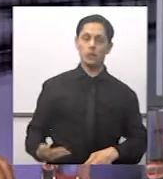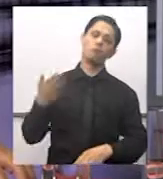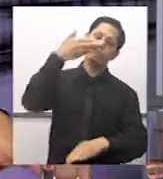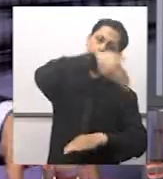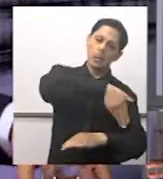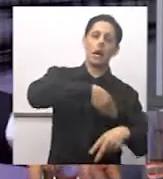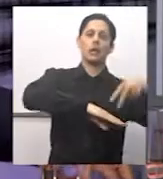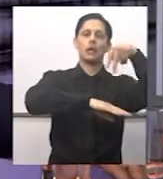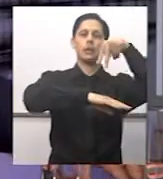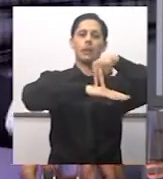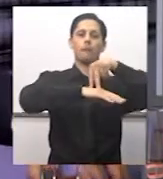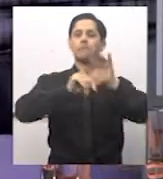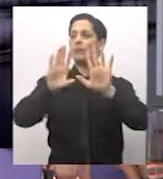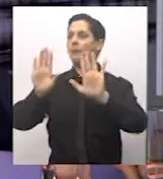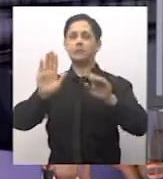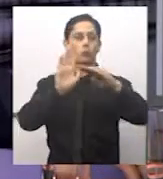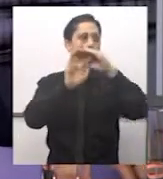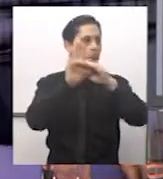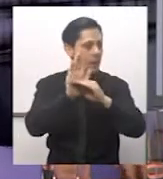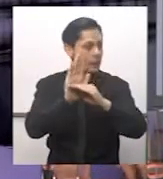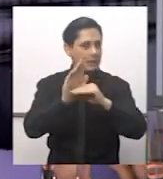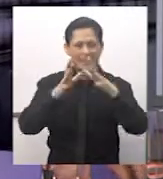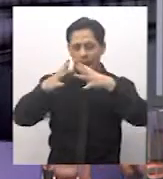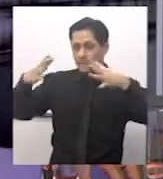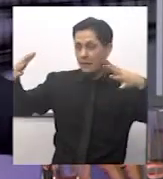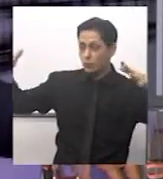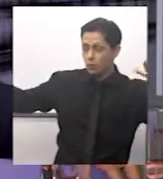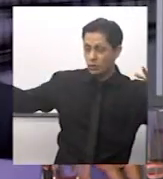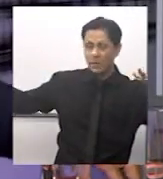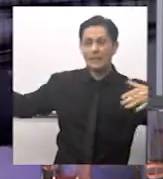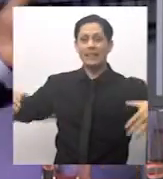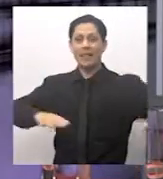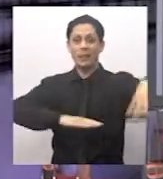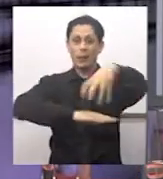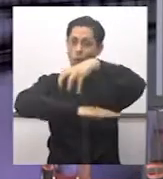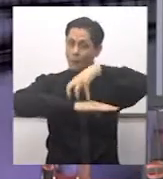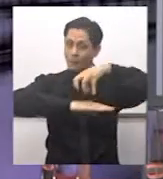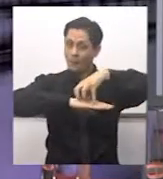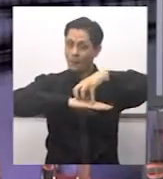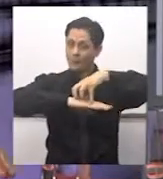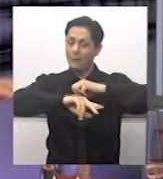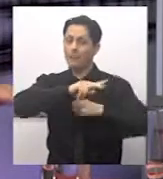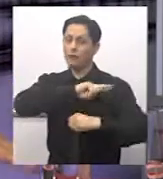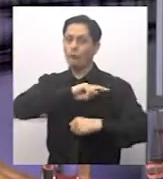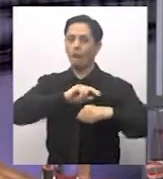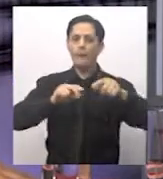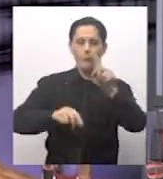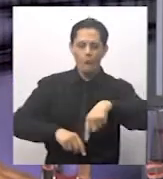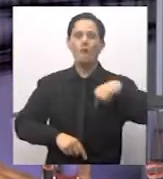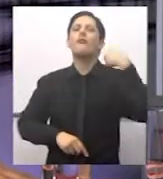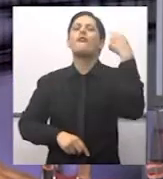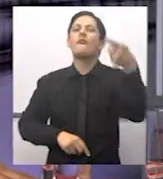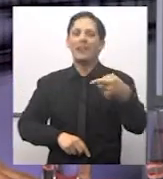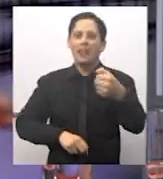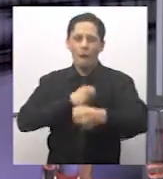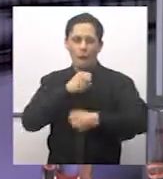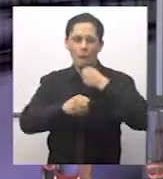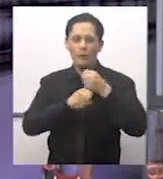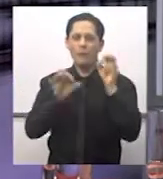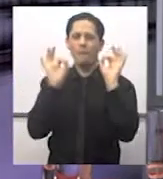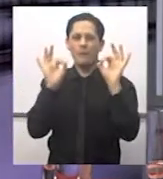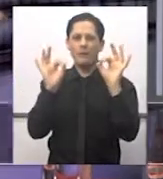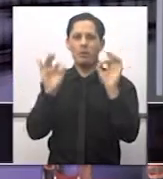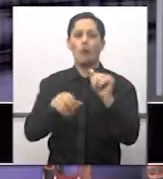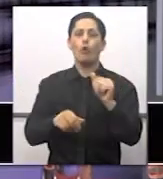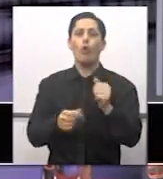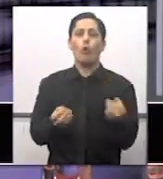que la región de Valparaíso va a volver a retomar sus años gloriosos, con una inversión de 8.000 millones de dólares, una cantidad